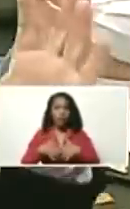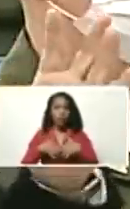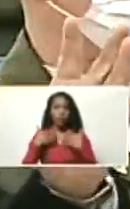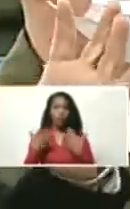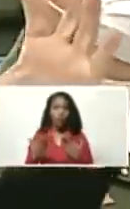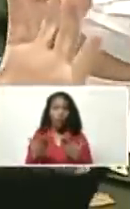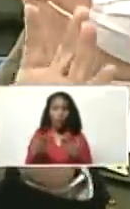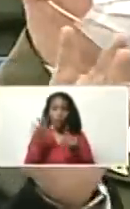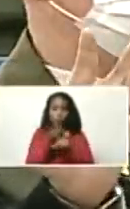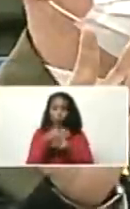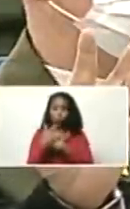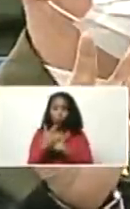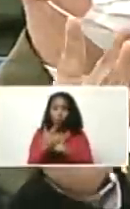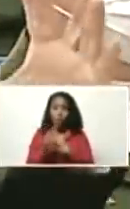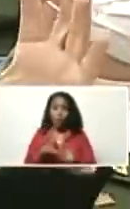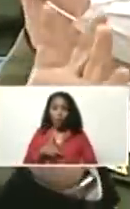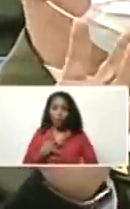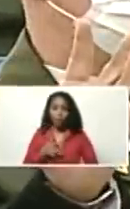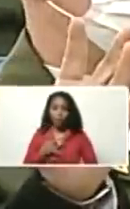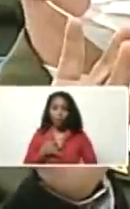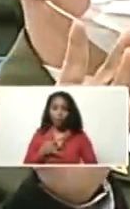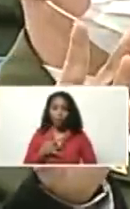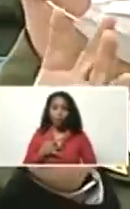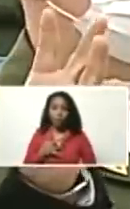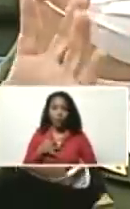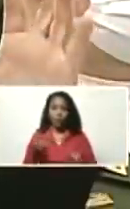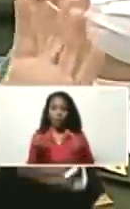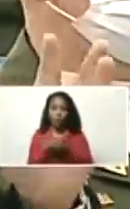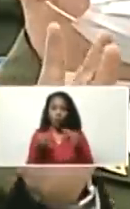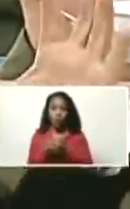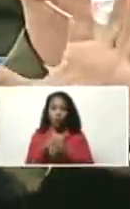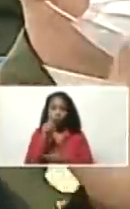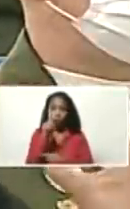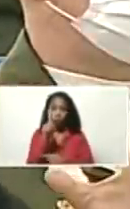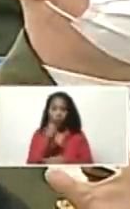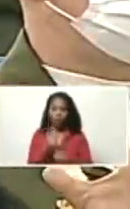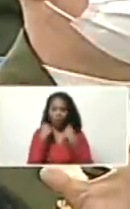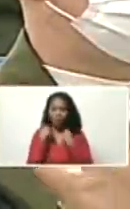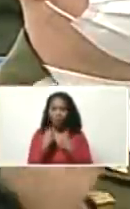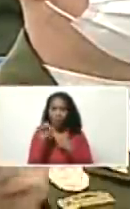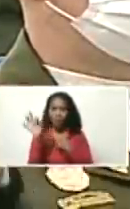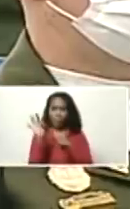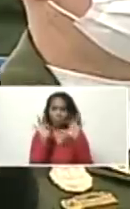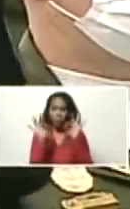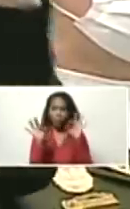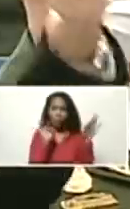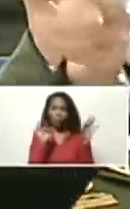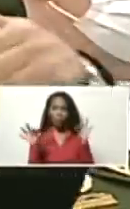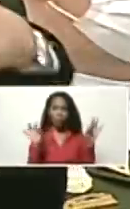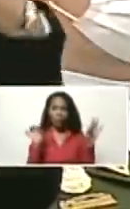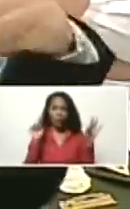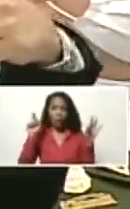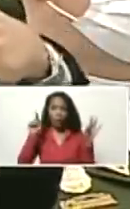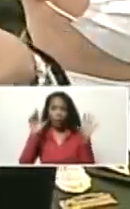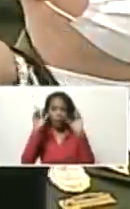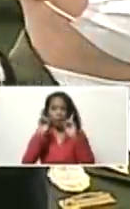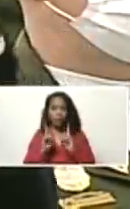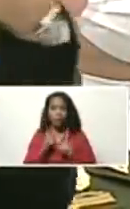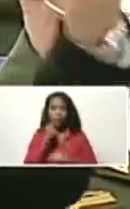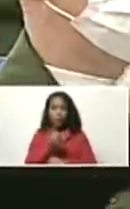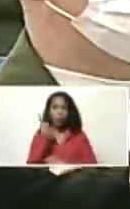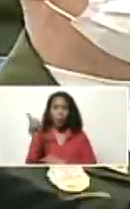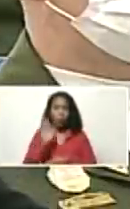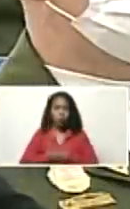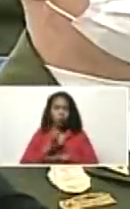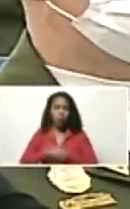de situaciones emocionales de las masas en una indignación selectiva. Es decir, ellos decidieron, comenzaron a decidir por